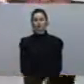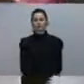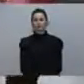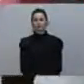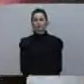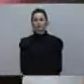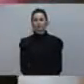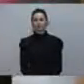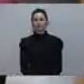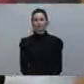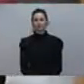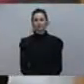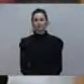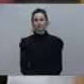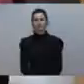Gracias, señor presidente.